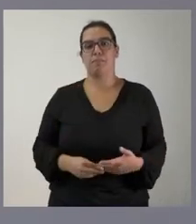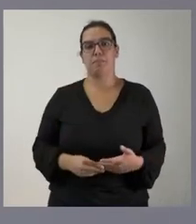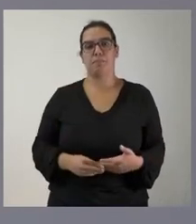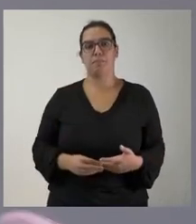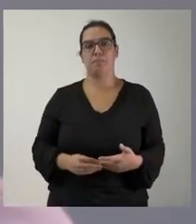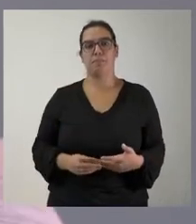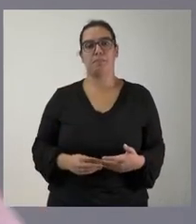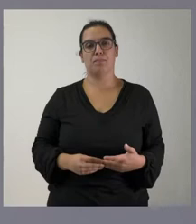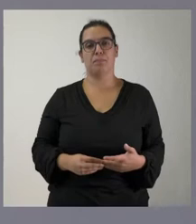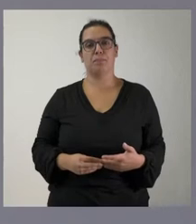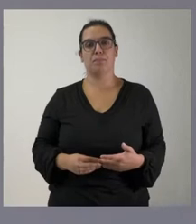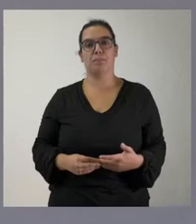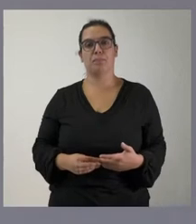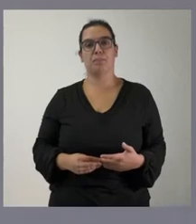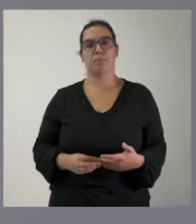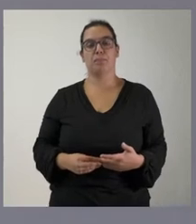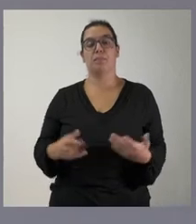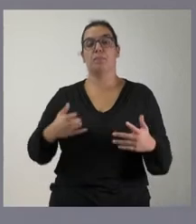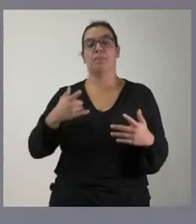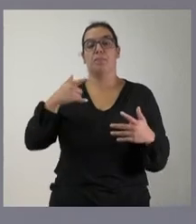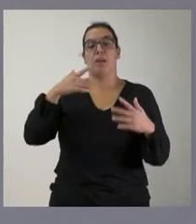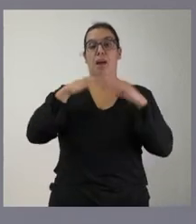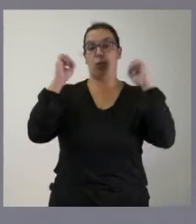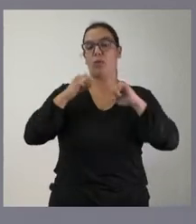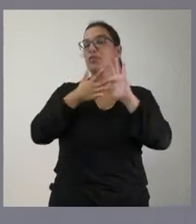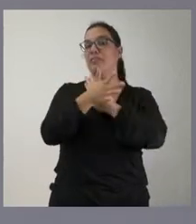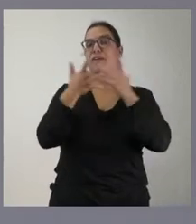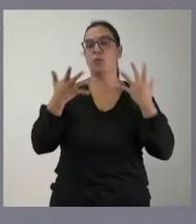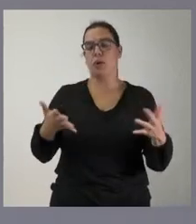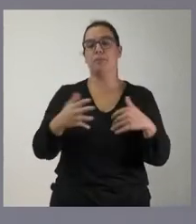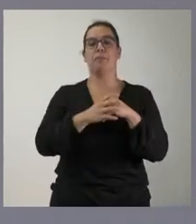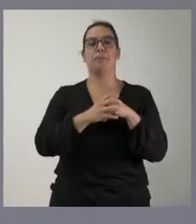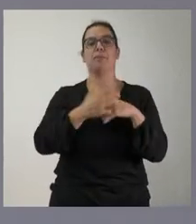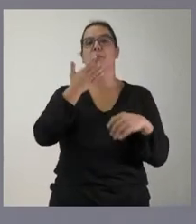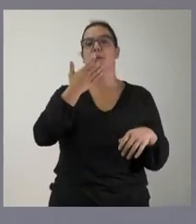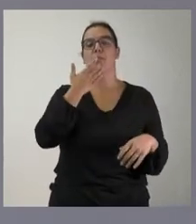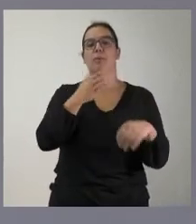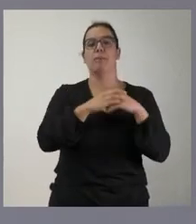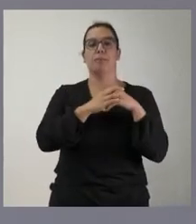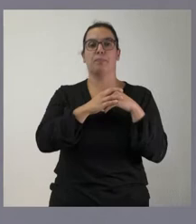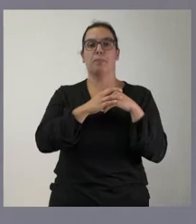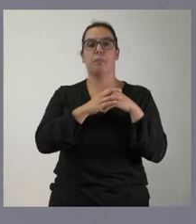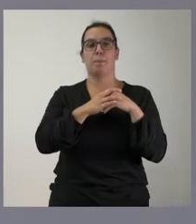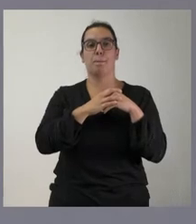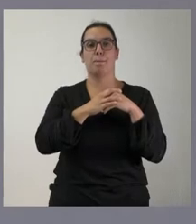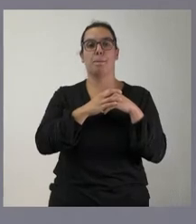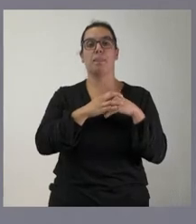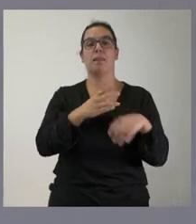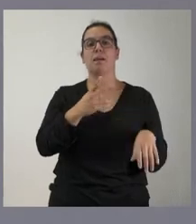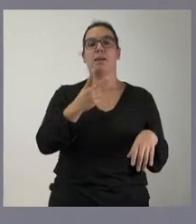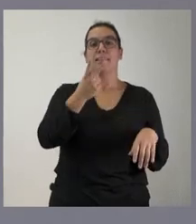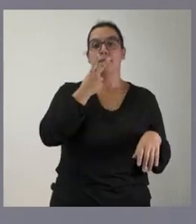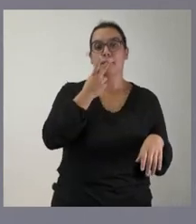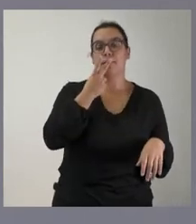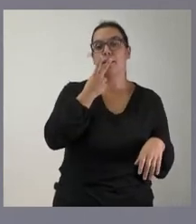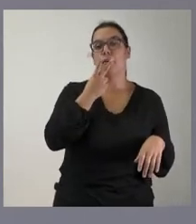lo que supone este acuerdo es que queda sin efecto la prohibición de consumo de tabaco y de